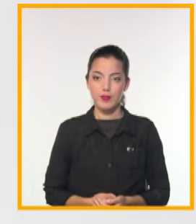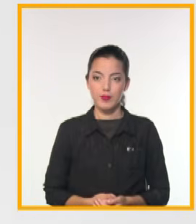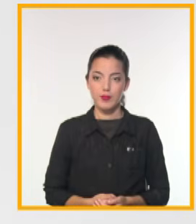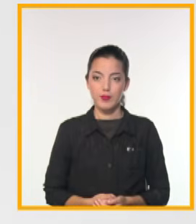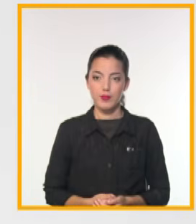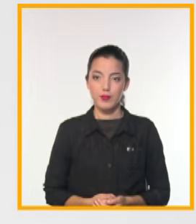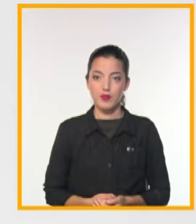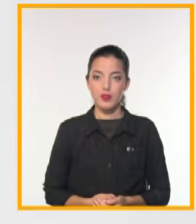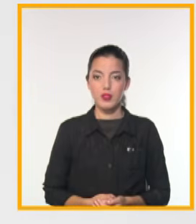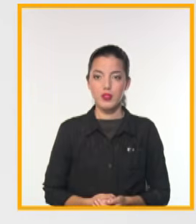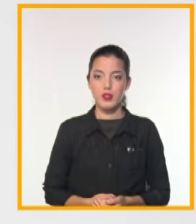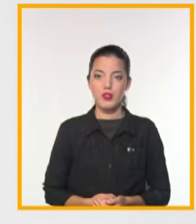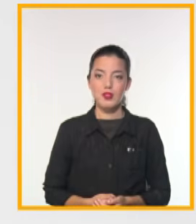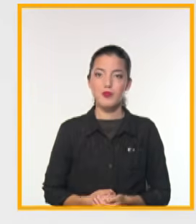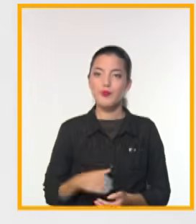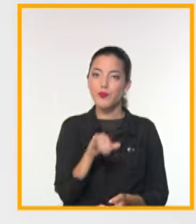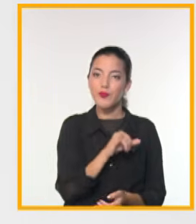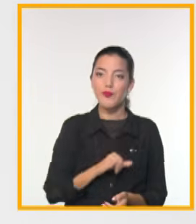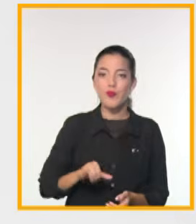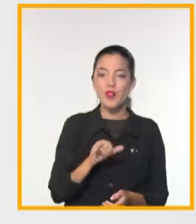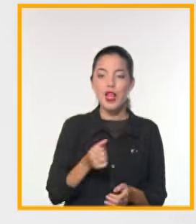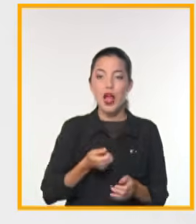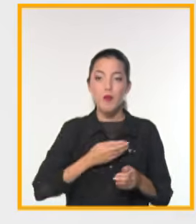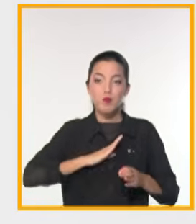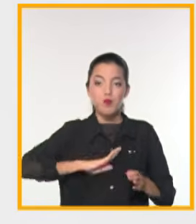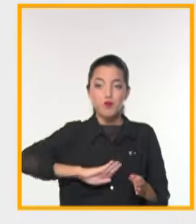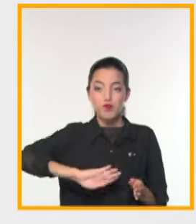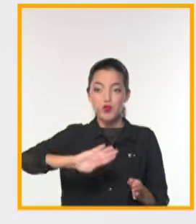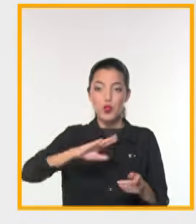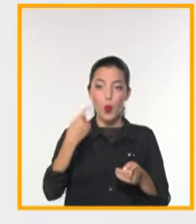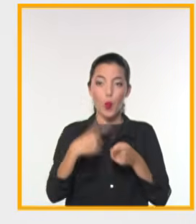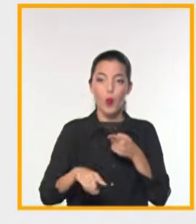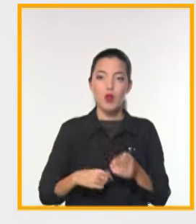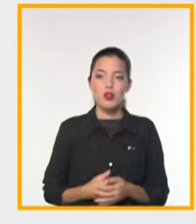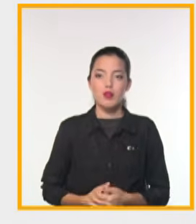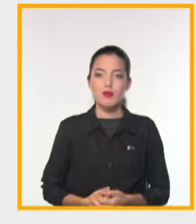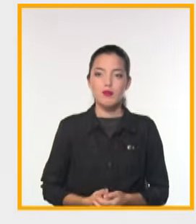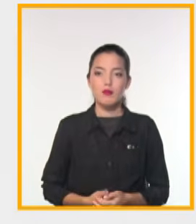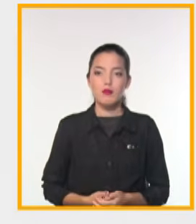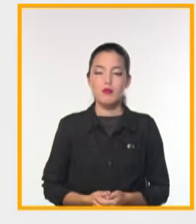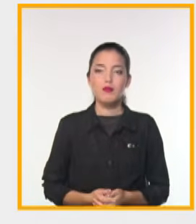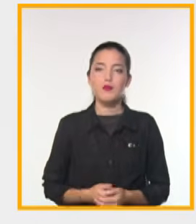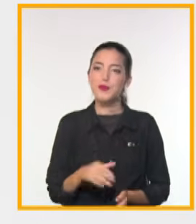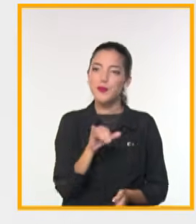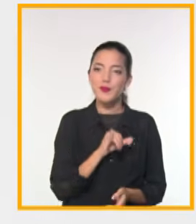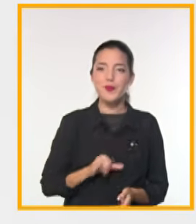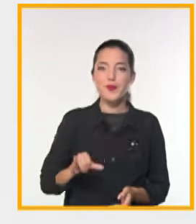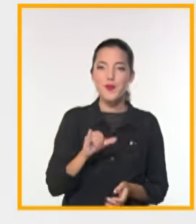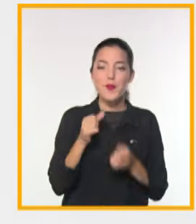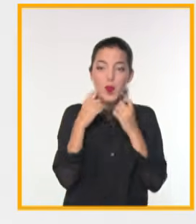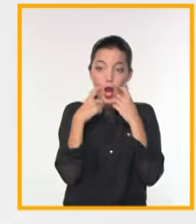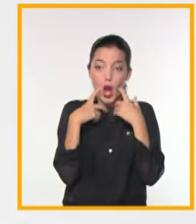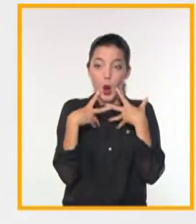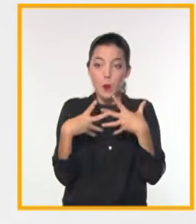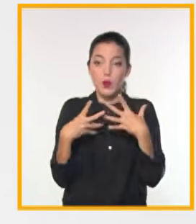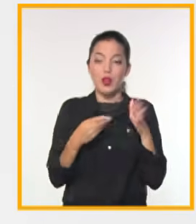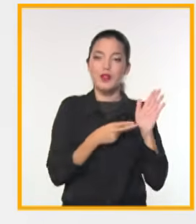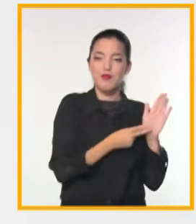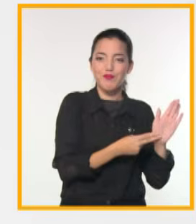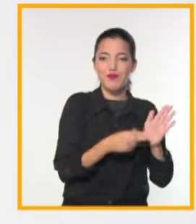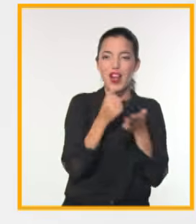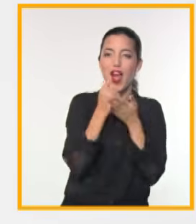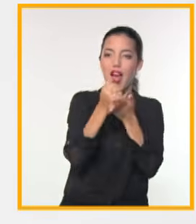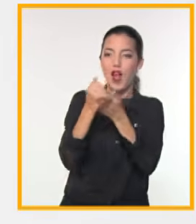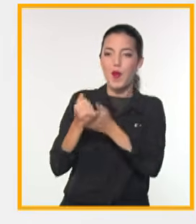Laboral, Distinción Manuel Fajardo, entre otras distinciones por sus indiscutibles y salvadores aportes a la